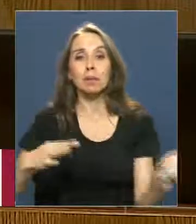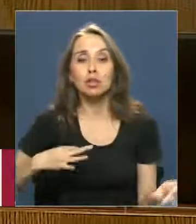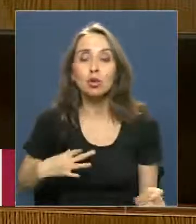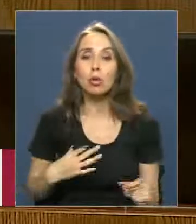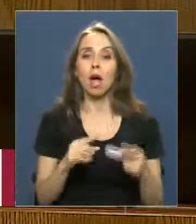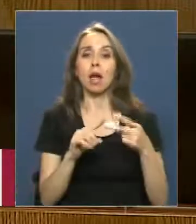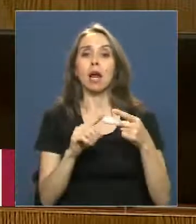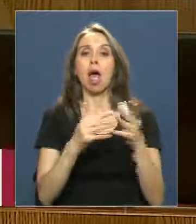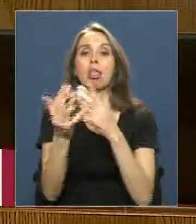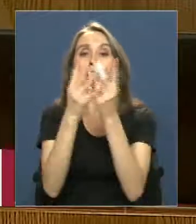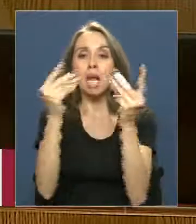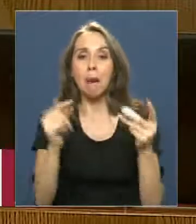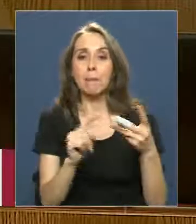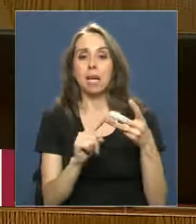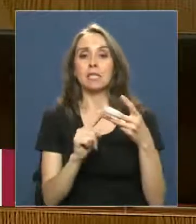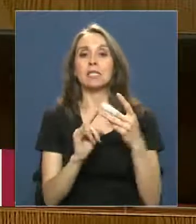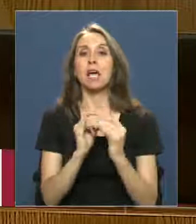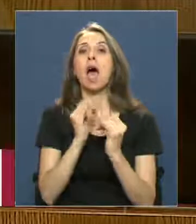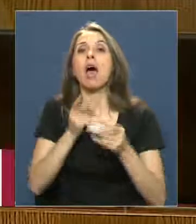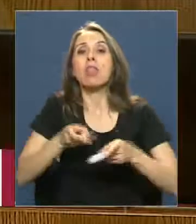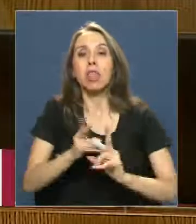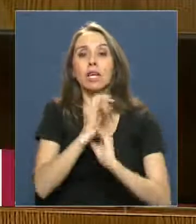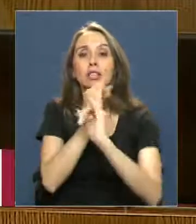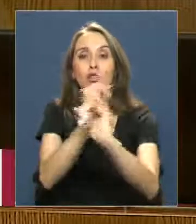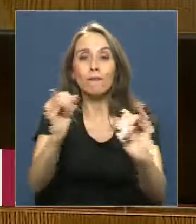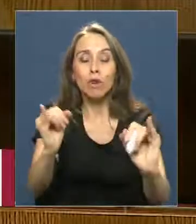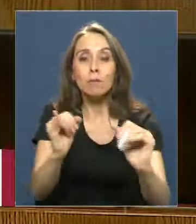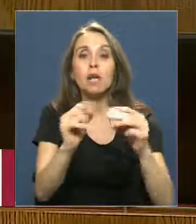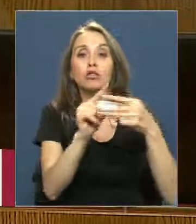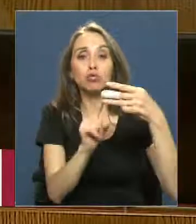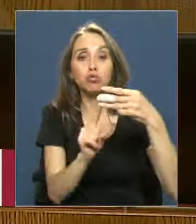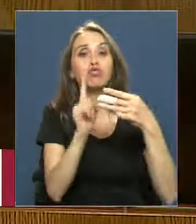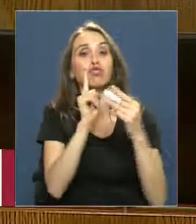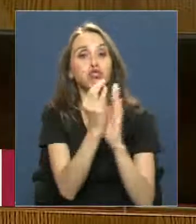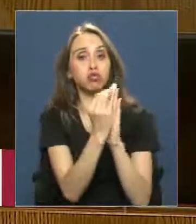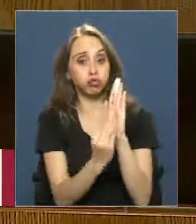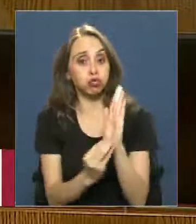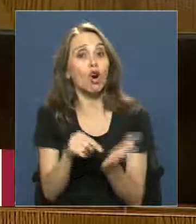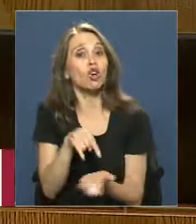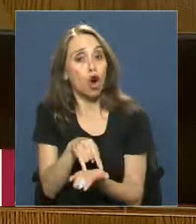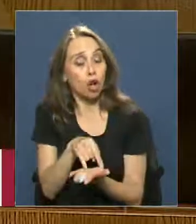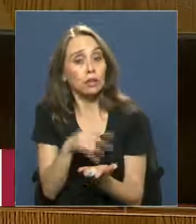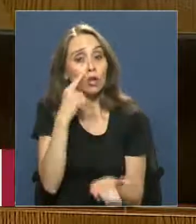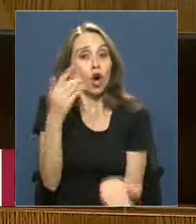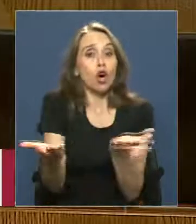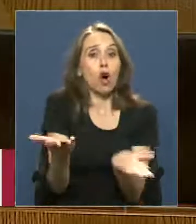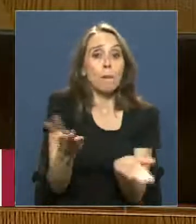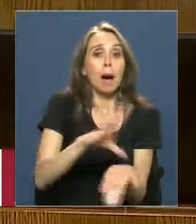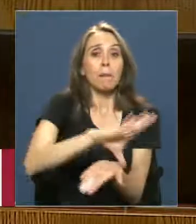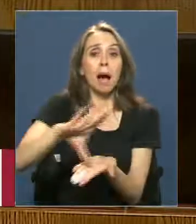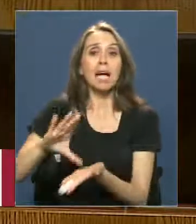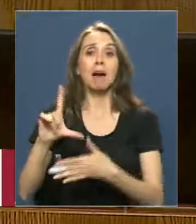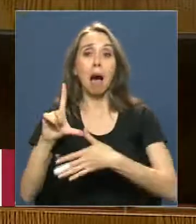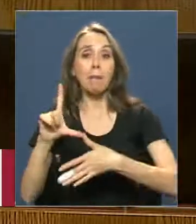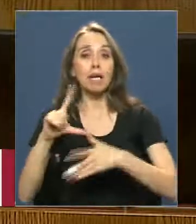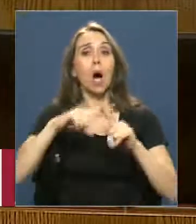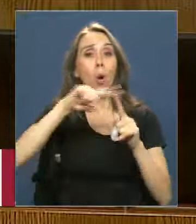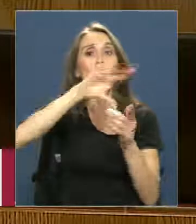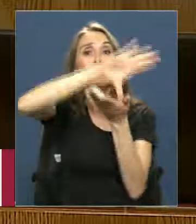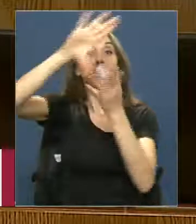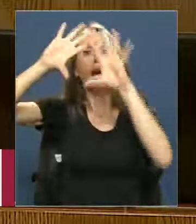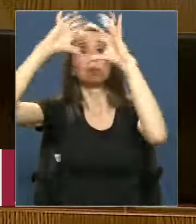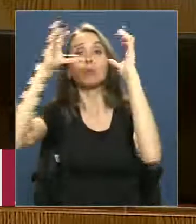de derecho a la información, con la que cuenta este Congreso, que si bien comparativamente con América Latina, incluso con el resto del